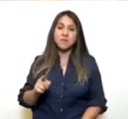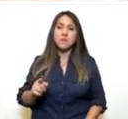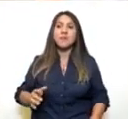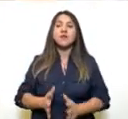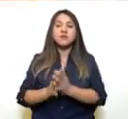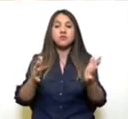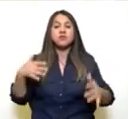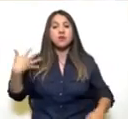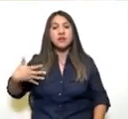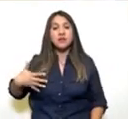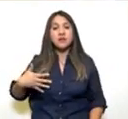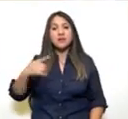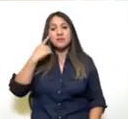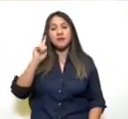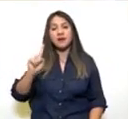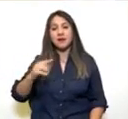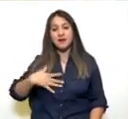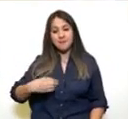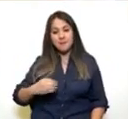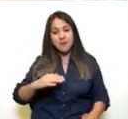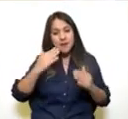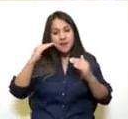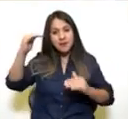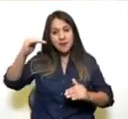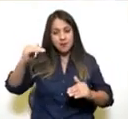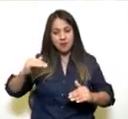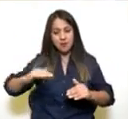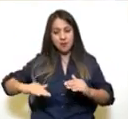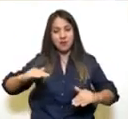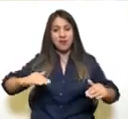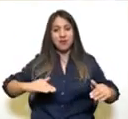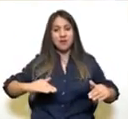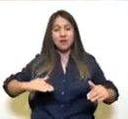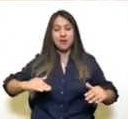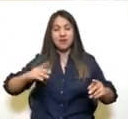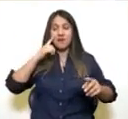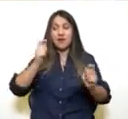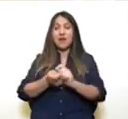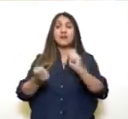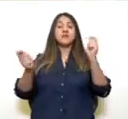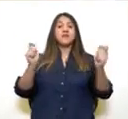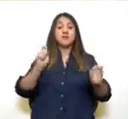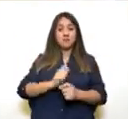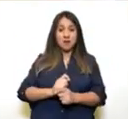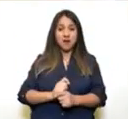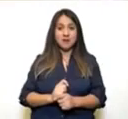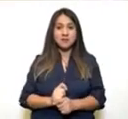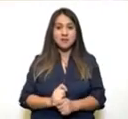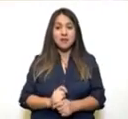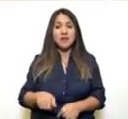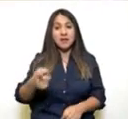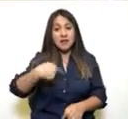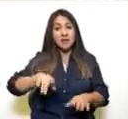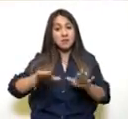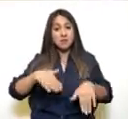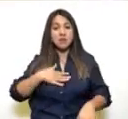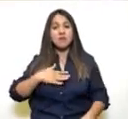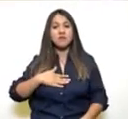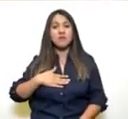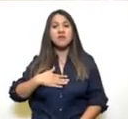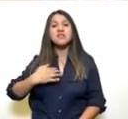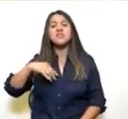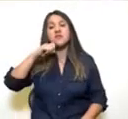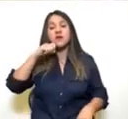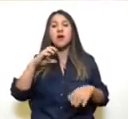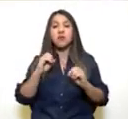importante para mis hijos que iban a transformarse ellos mismos que era una